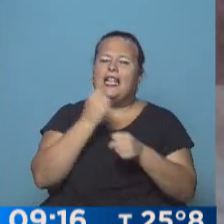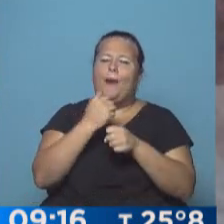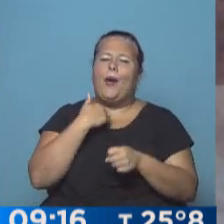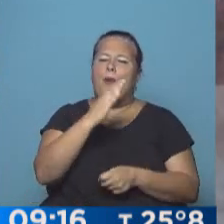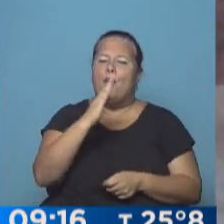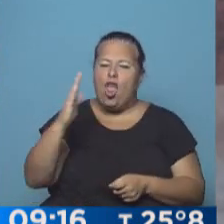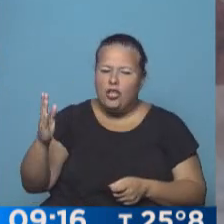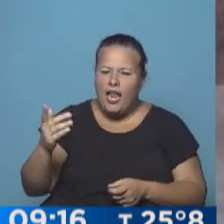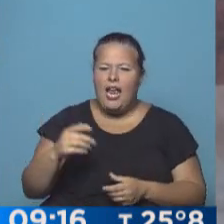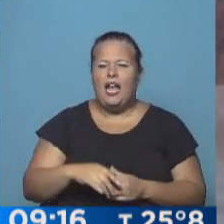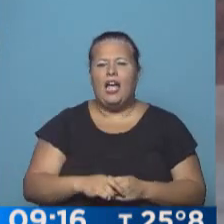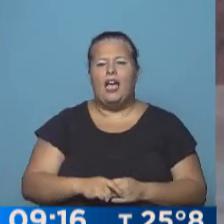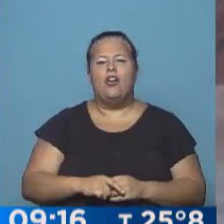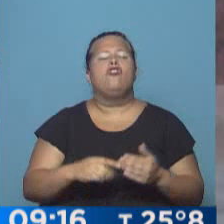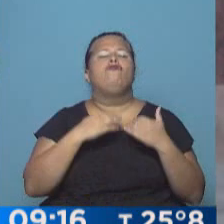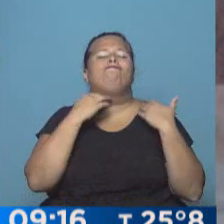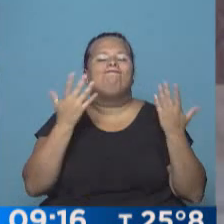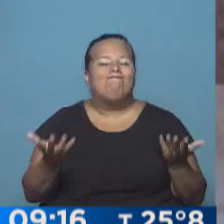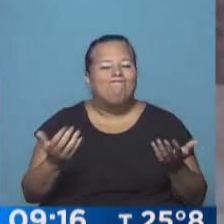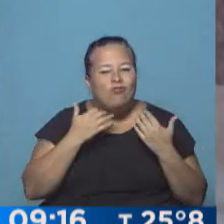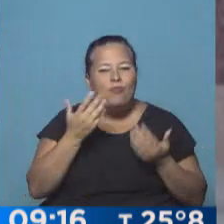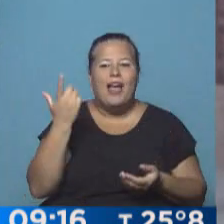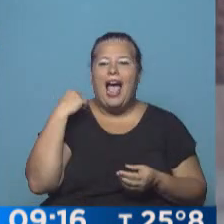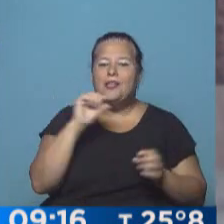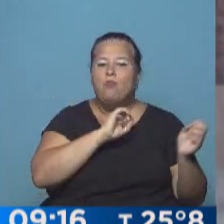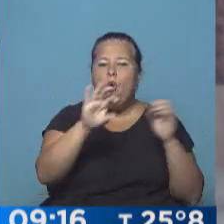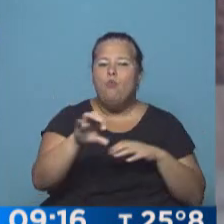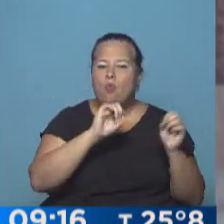bibliotecario. No se sabe nada porque recién se